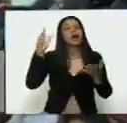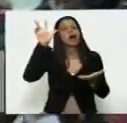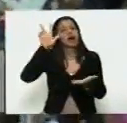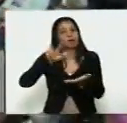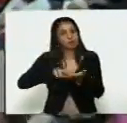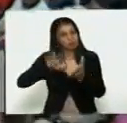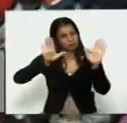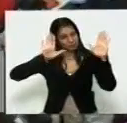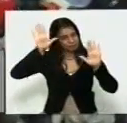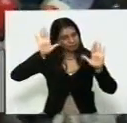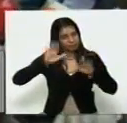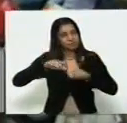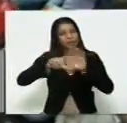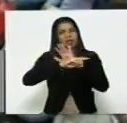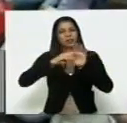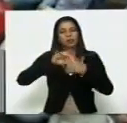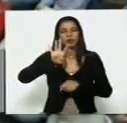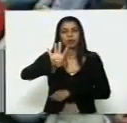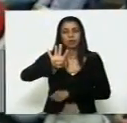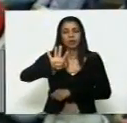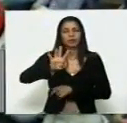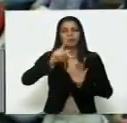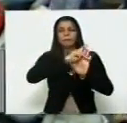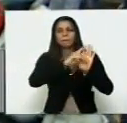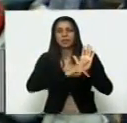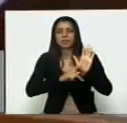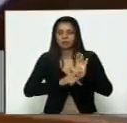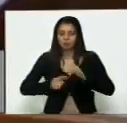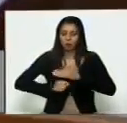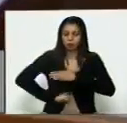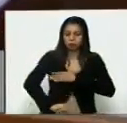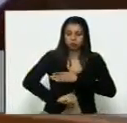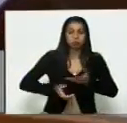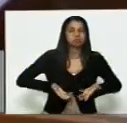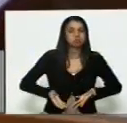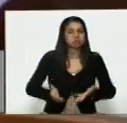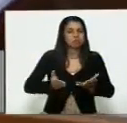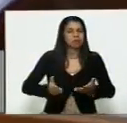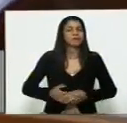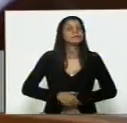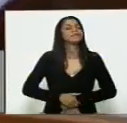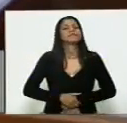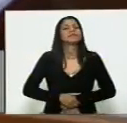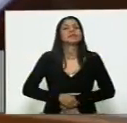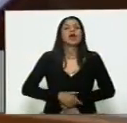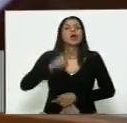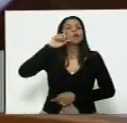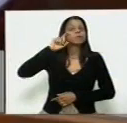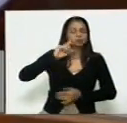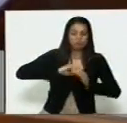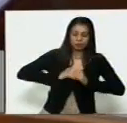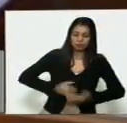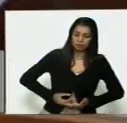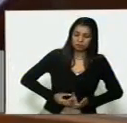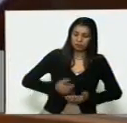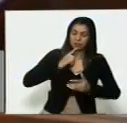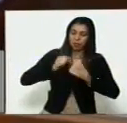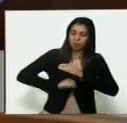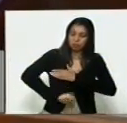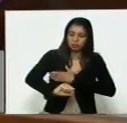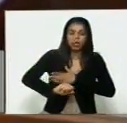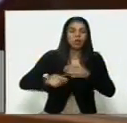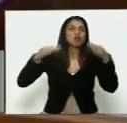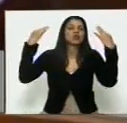Aprobado. Artículo 4, principios de parto y el nacimiento humanizado. La gestación, el parto y el nacimiento son hechos